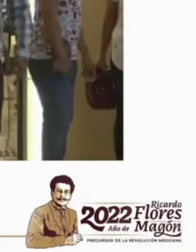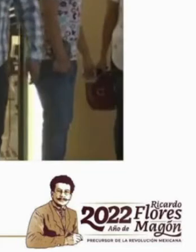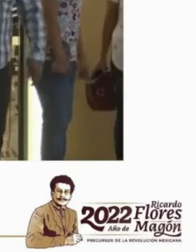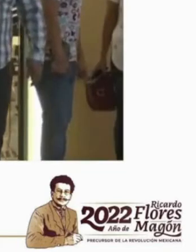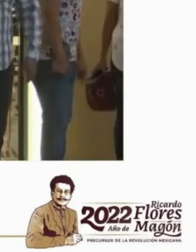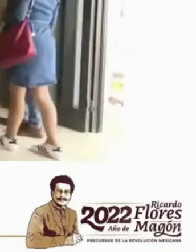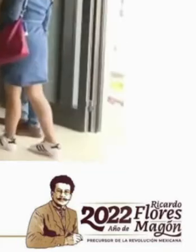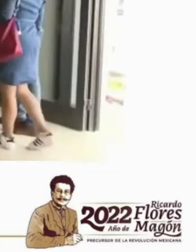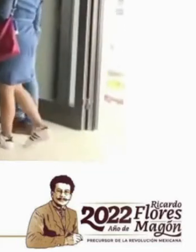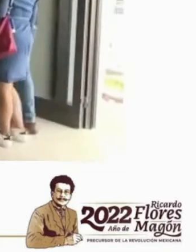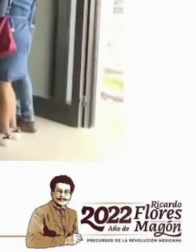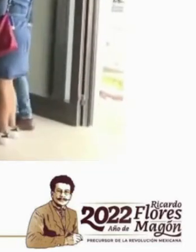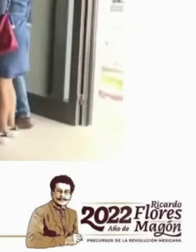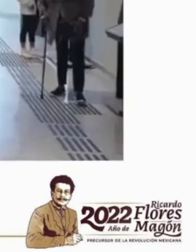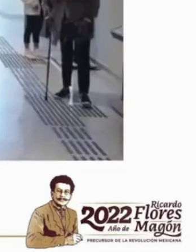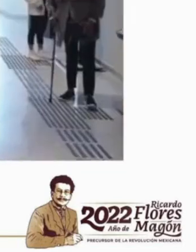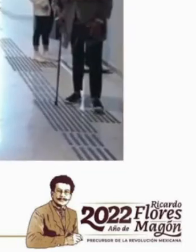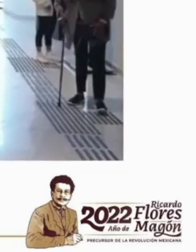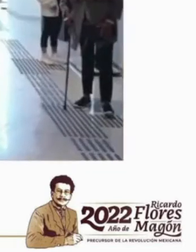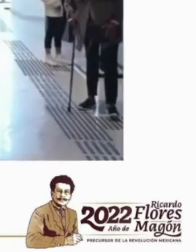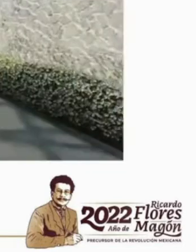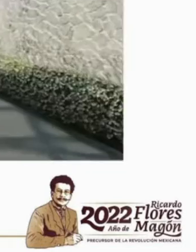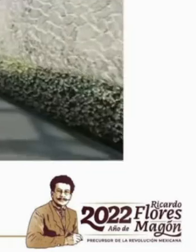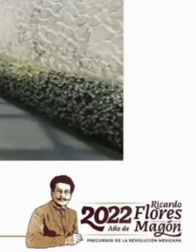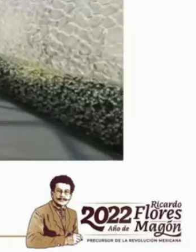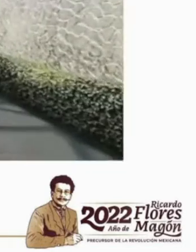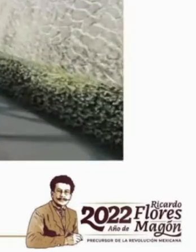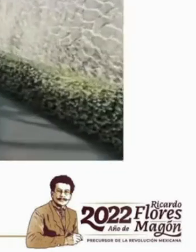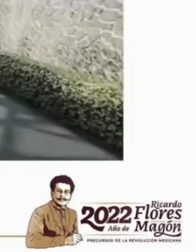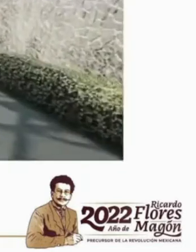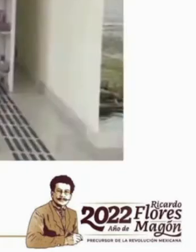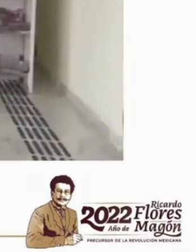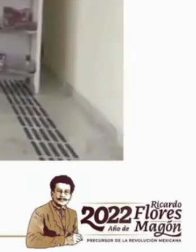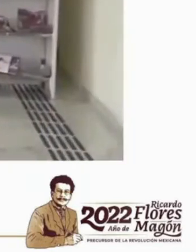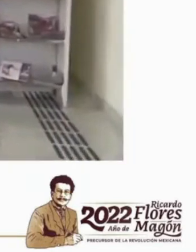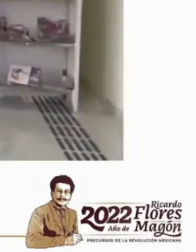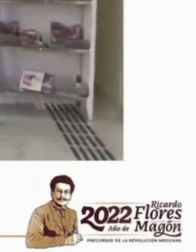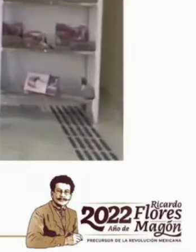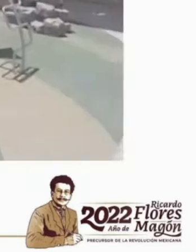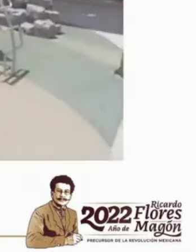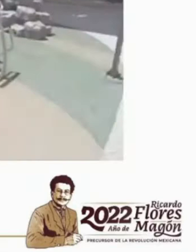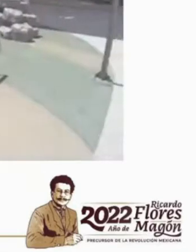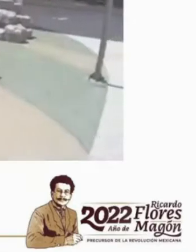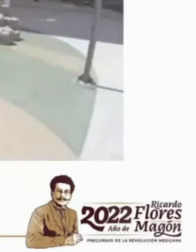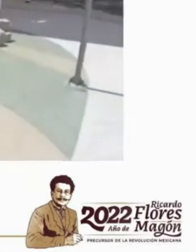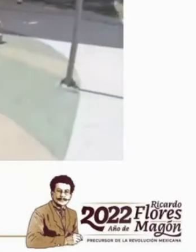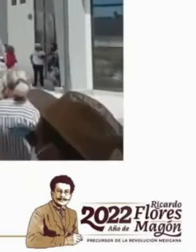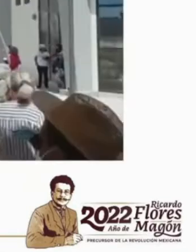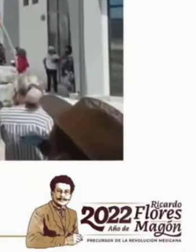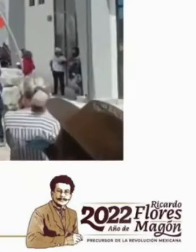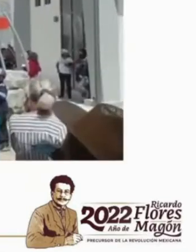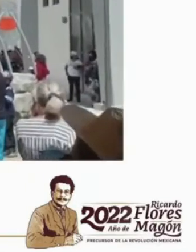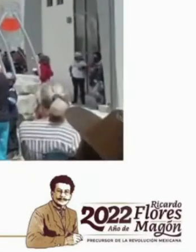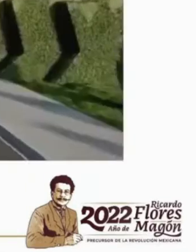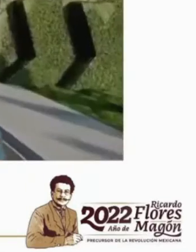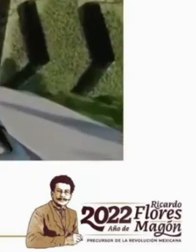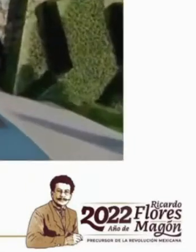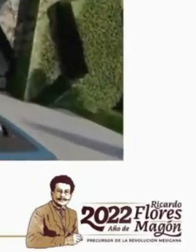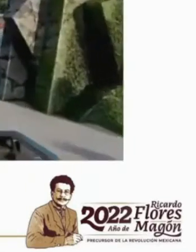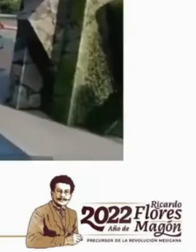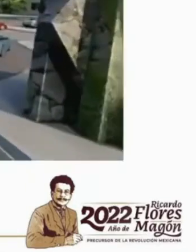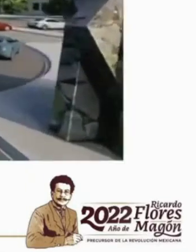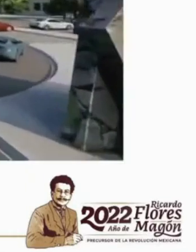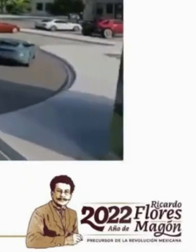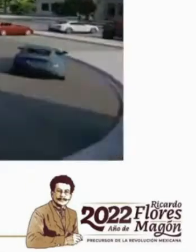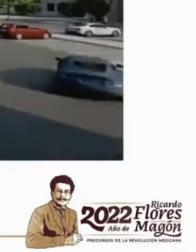conformado por 8 salas de exposición, un área digital, una cafetería, tienda de souvenirs y un espacio de juegos infantiles.